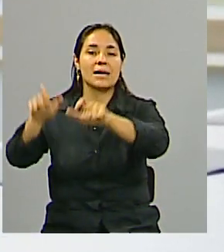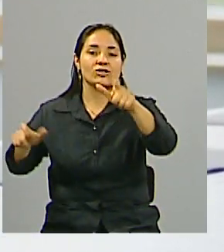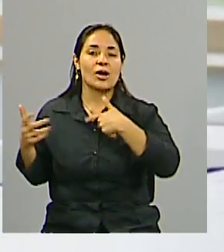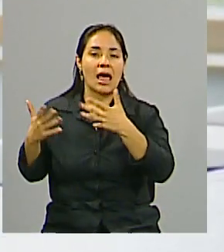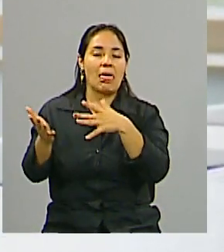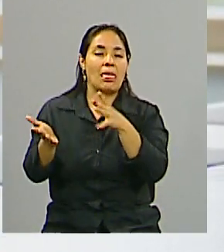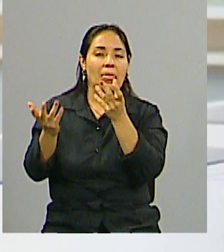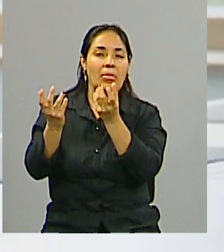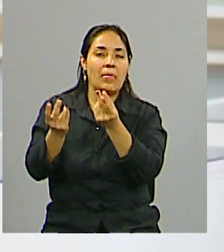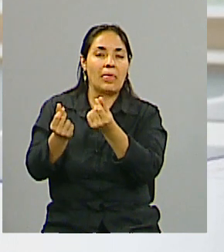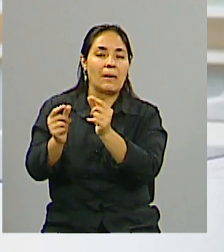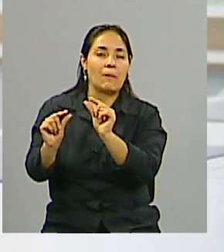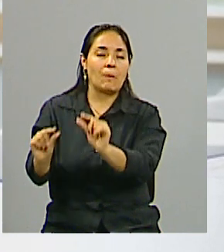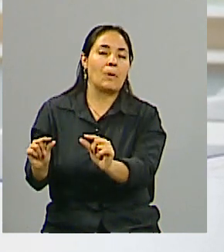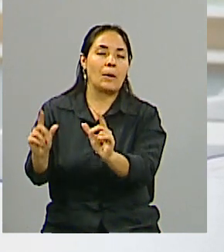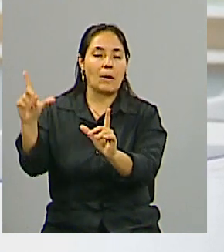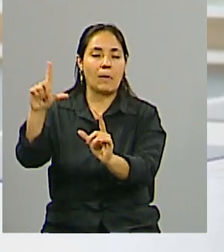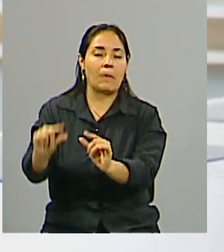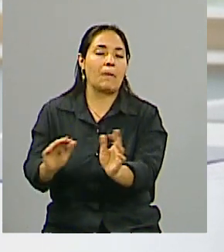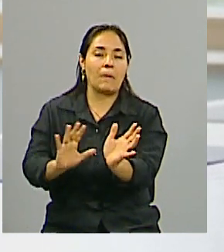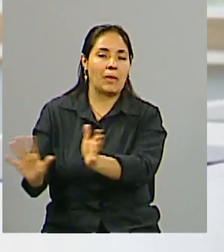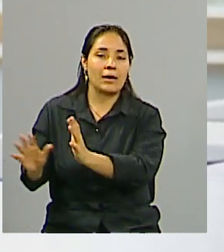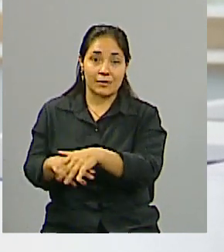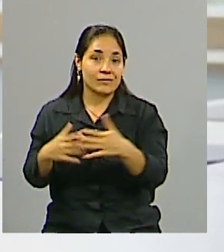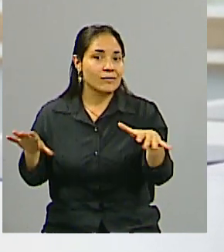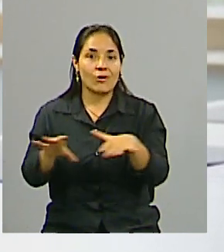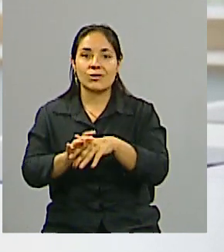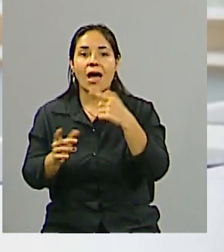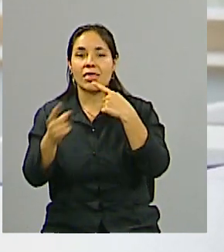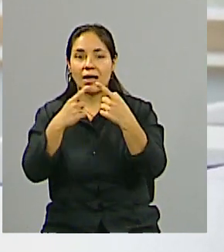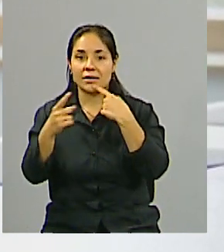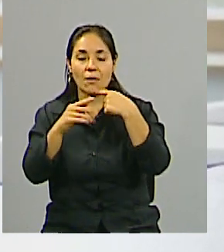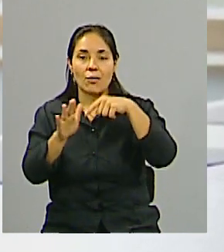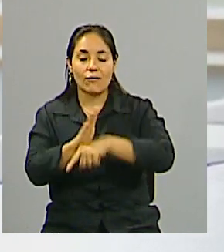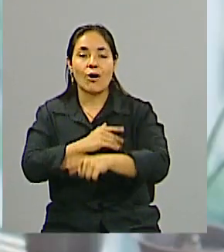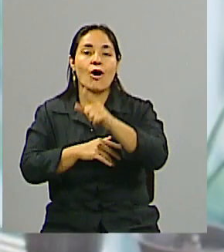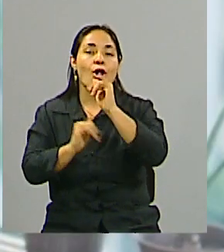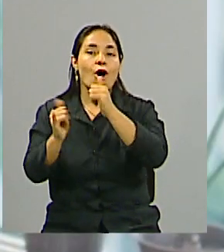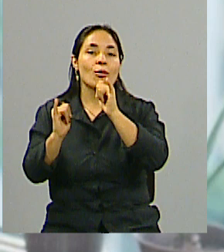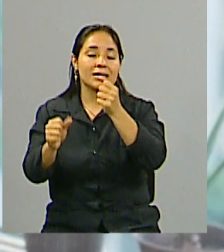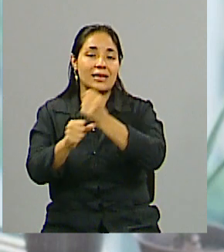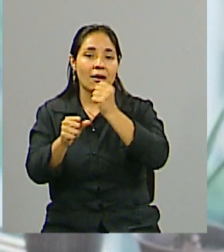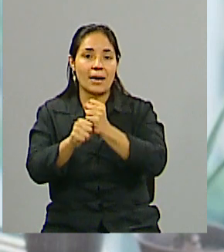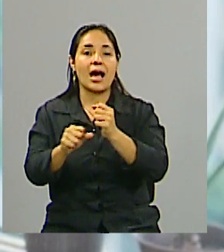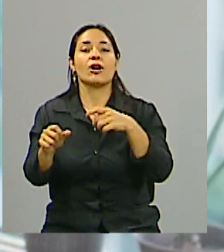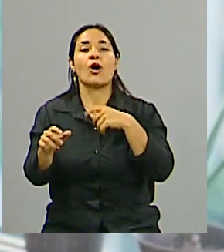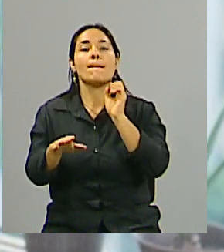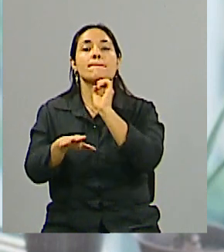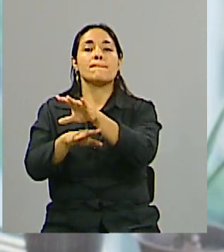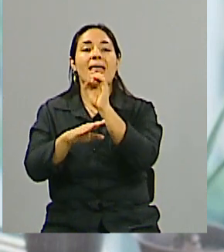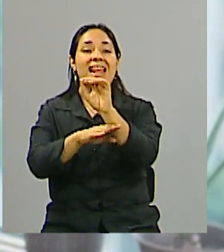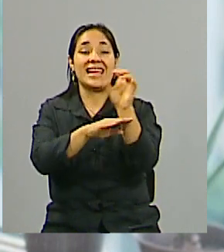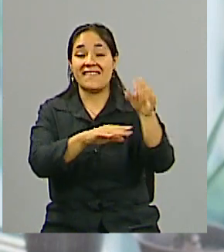Nosotros estamos haciendo justamente unas entrevistas en profundidad a jóvenes que han trabajado en deliveries en pandemia y